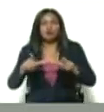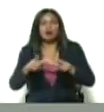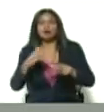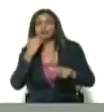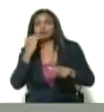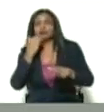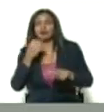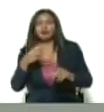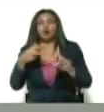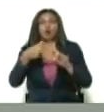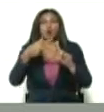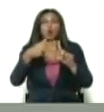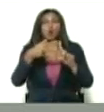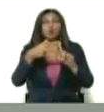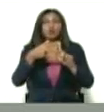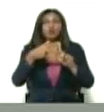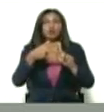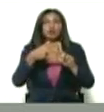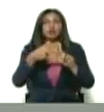hotel Sun Sul,